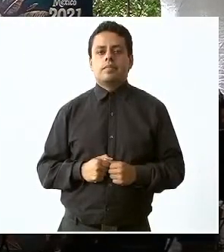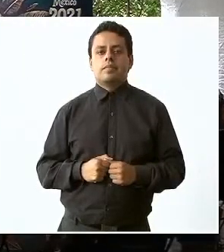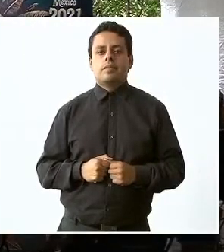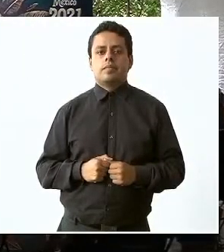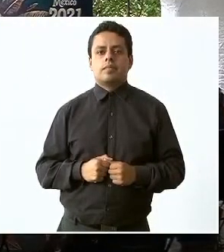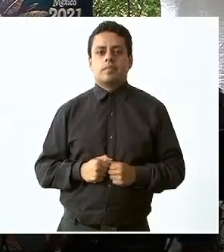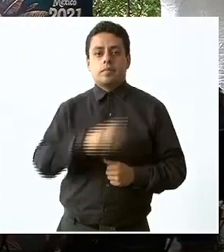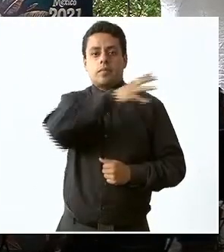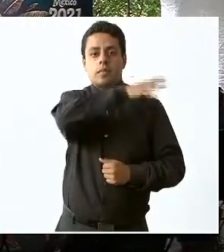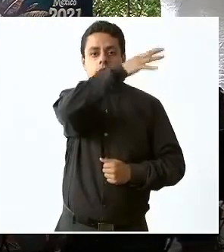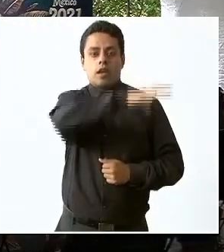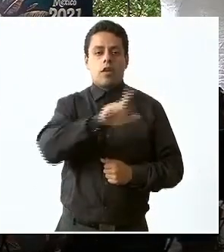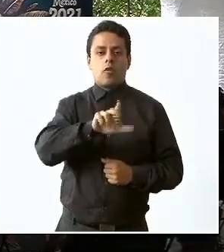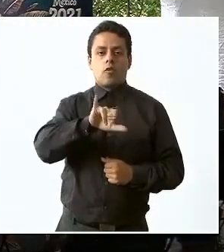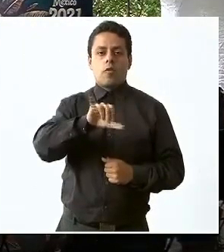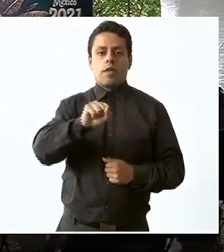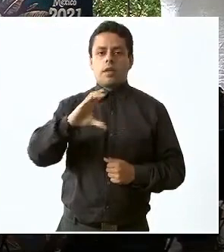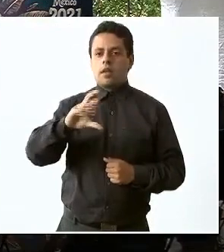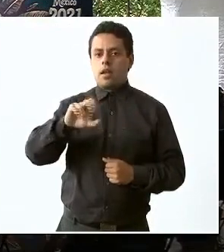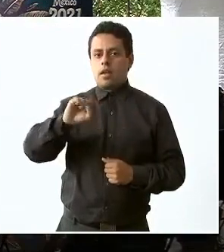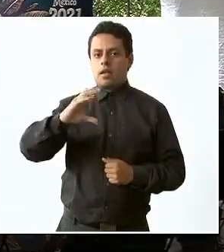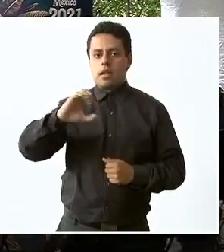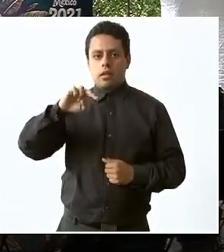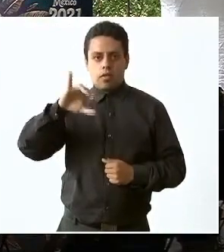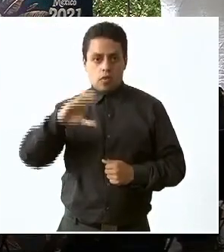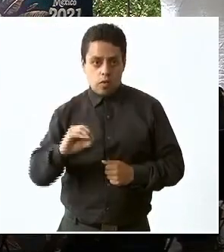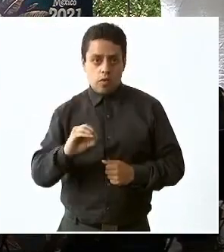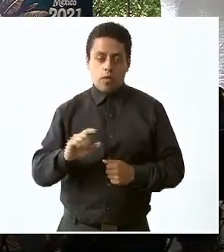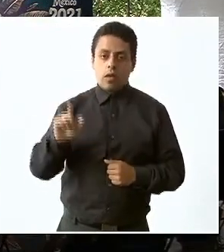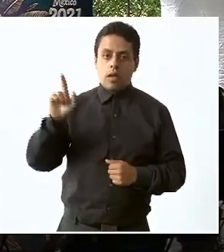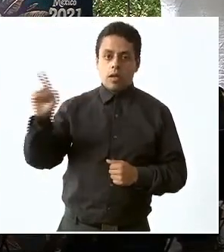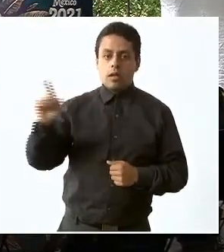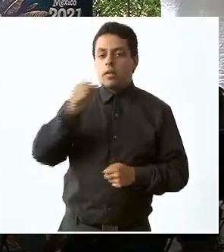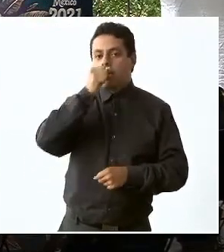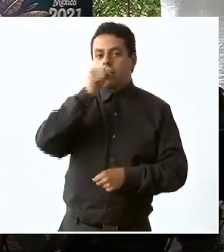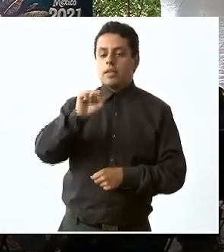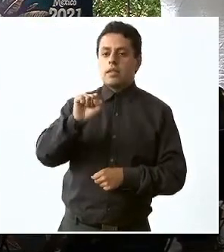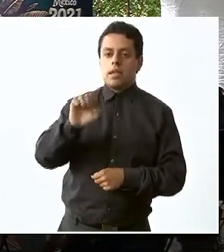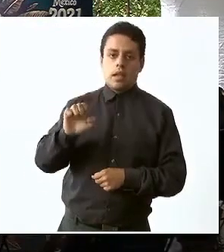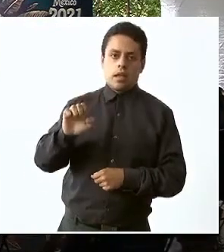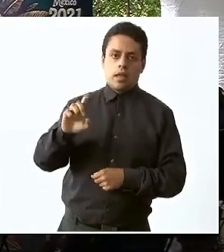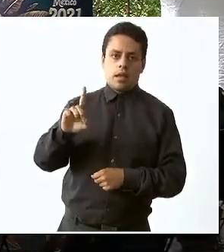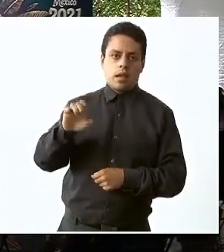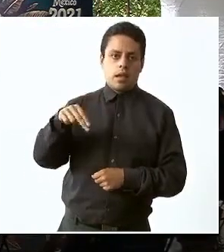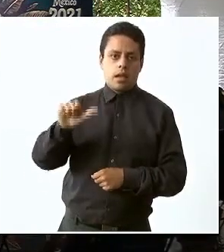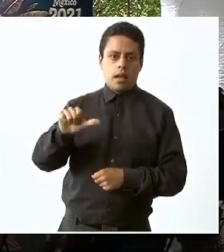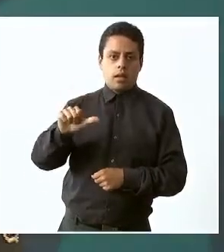General Luis Crescencio Sandoval González, secretario de la Defensa Nacional.